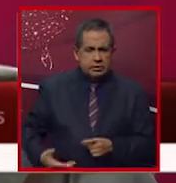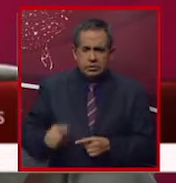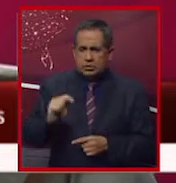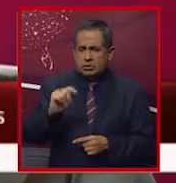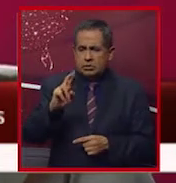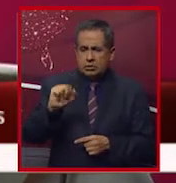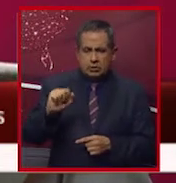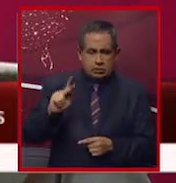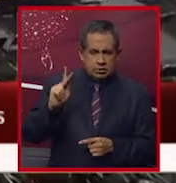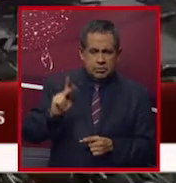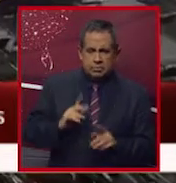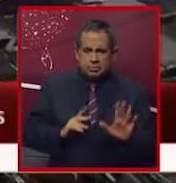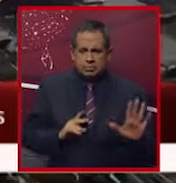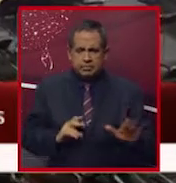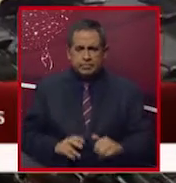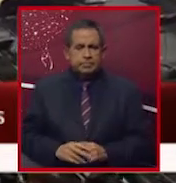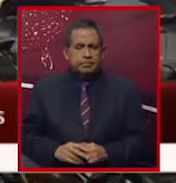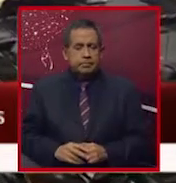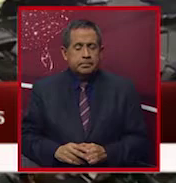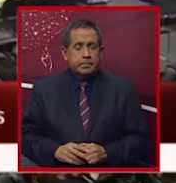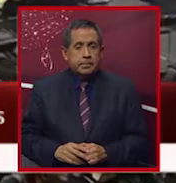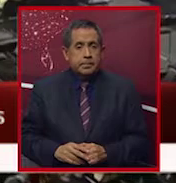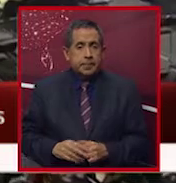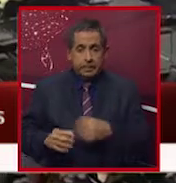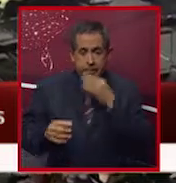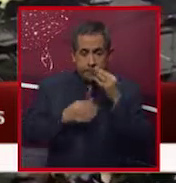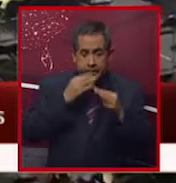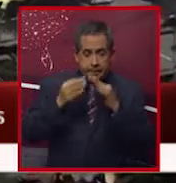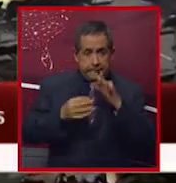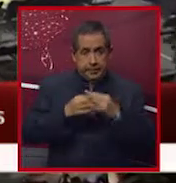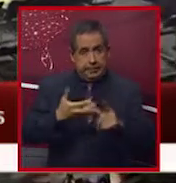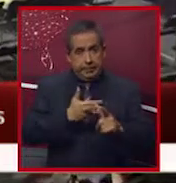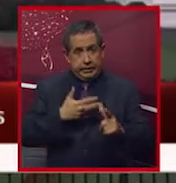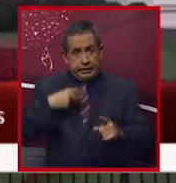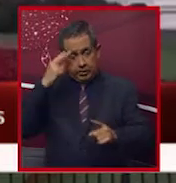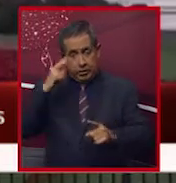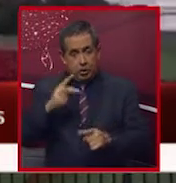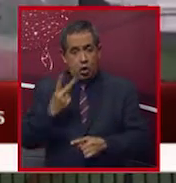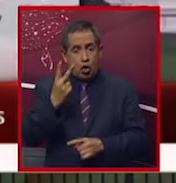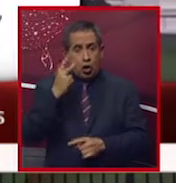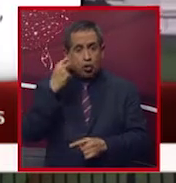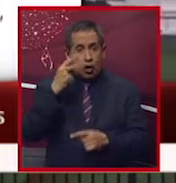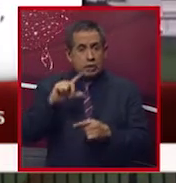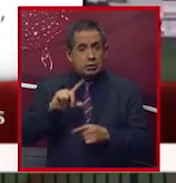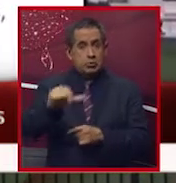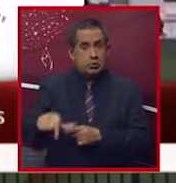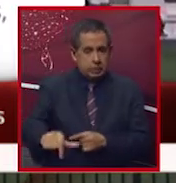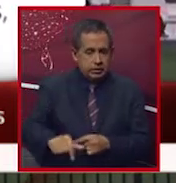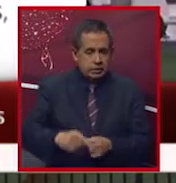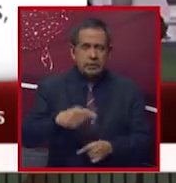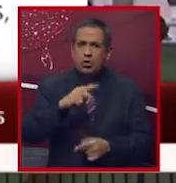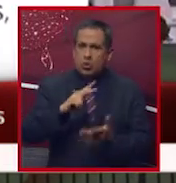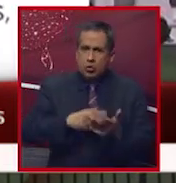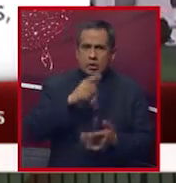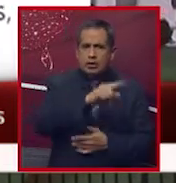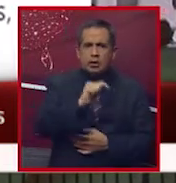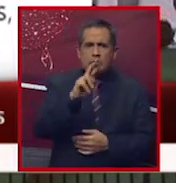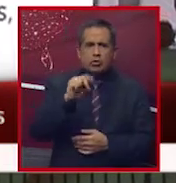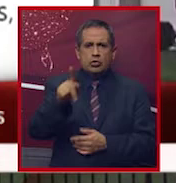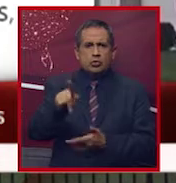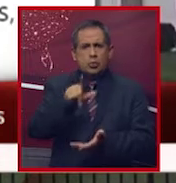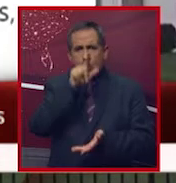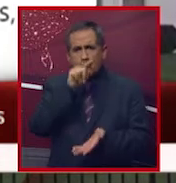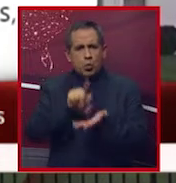Trump. Un par de horas después del llamado del presidente mexicano, Donald Trump replicó por la red social